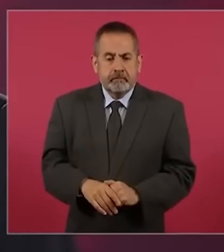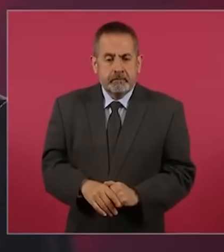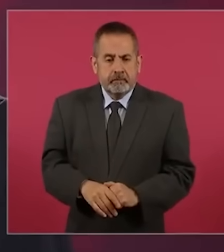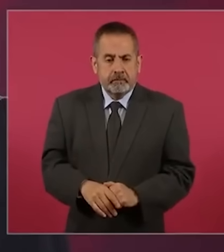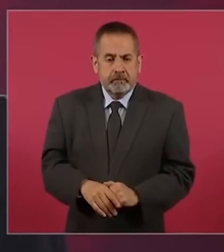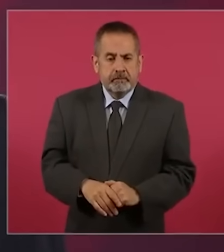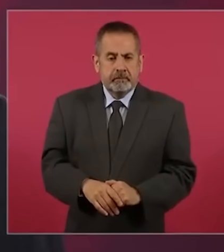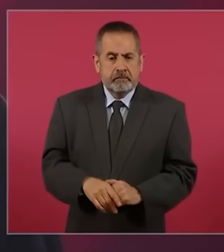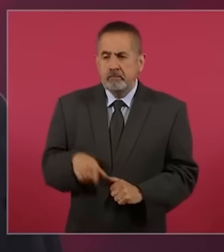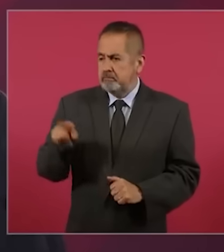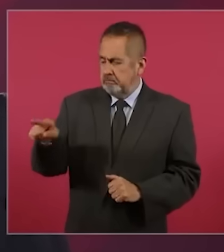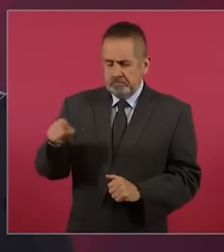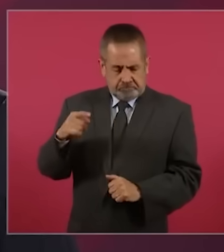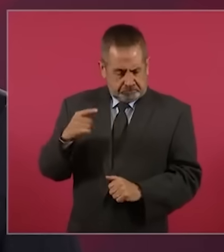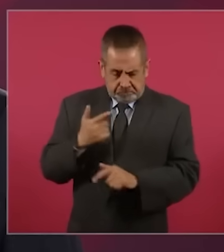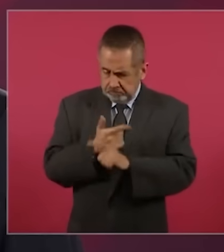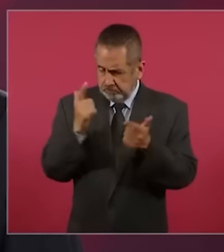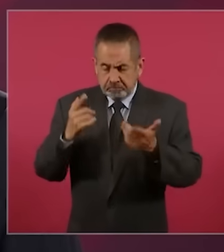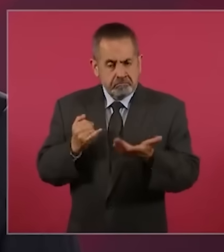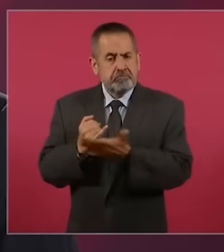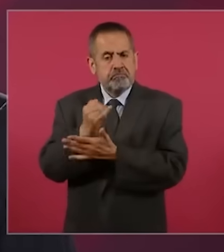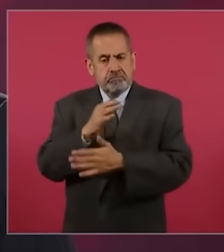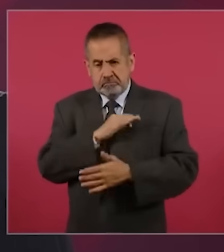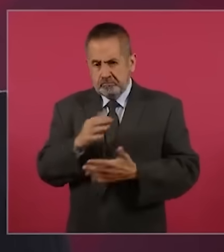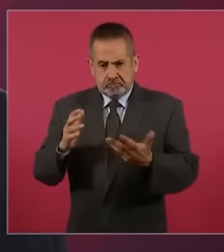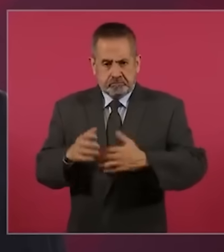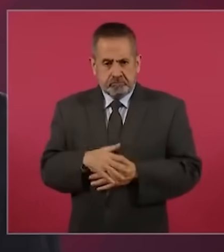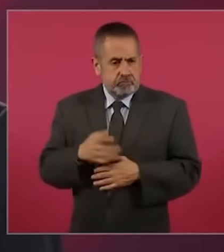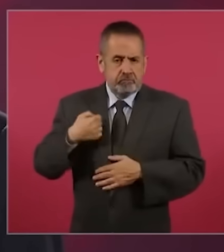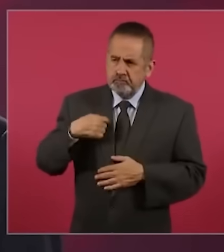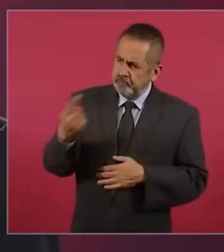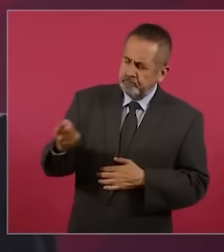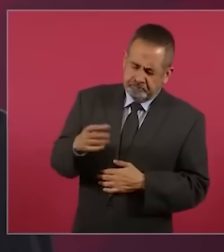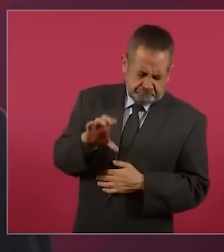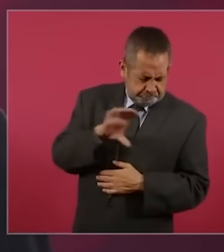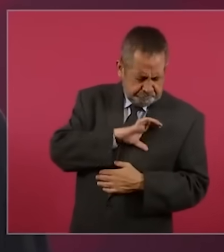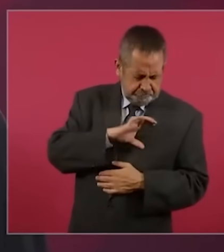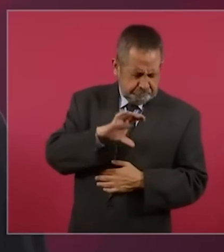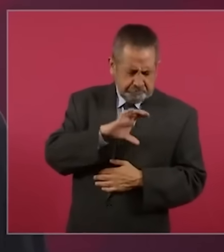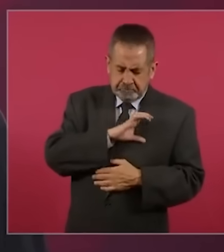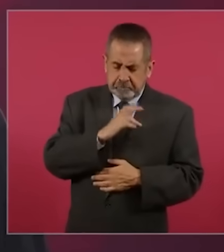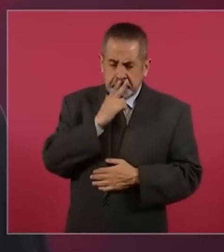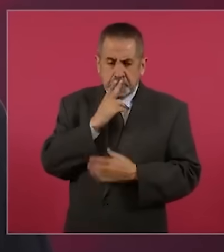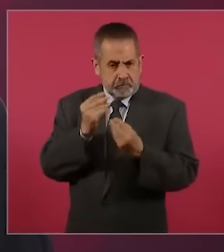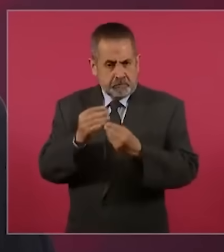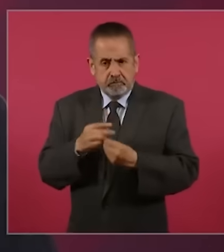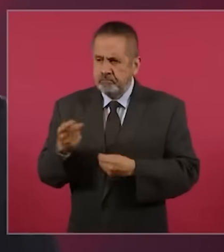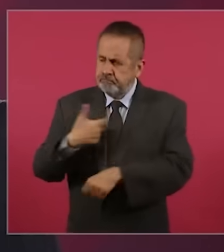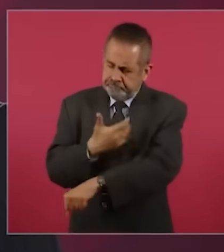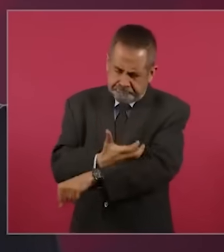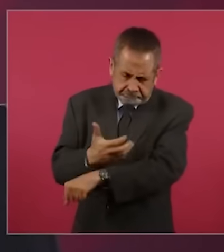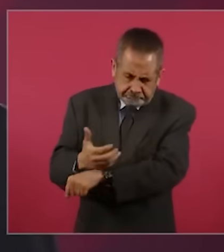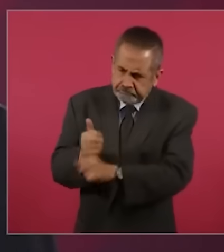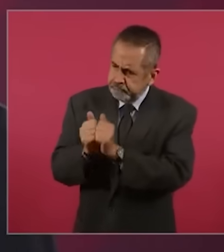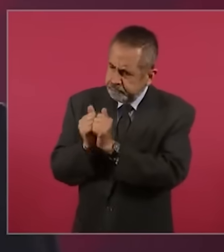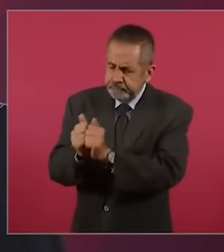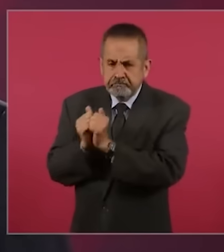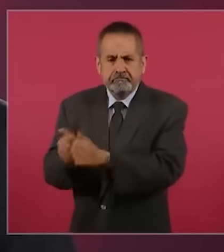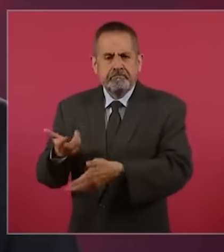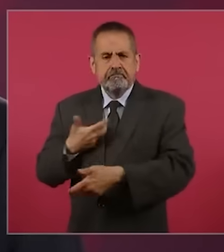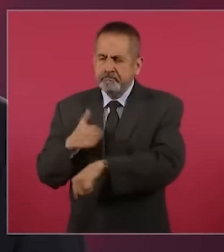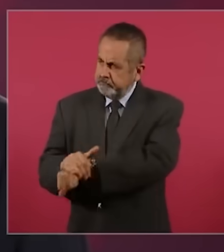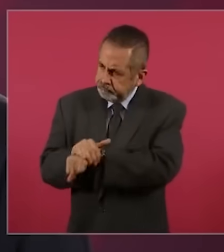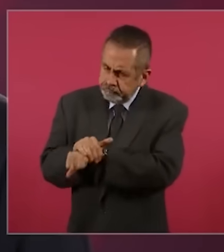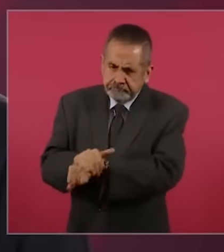está en libertad, lo estimamos mucho, es nuestro compañero, nuestro amigo,